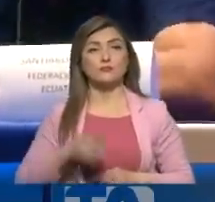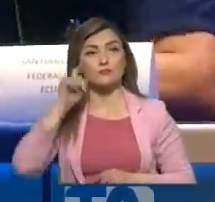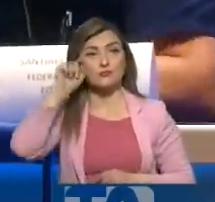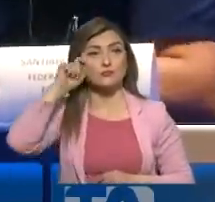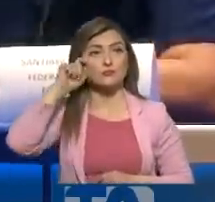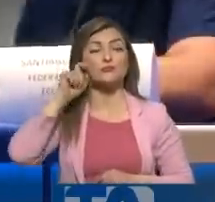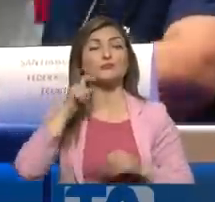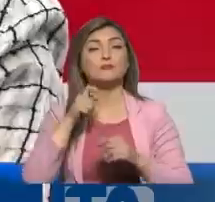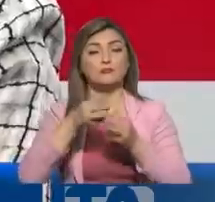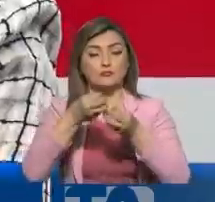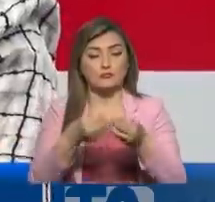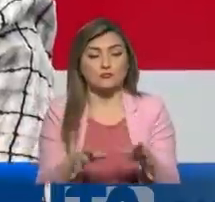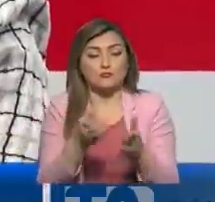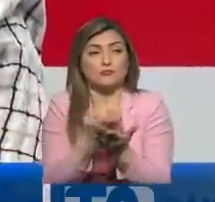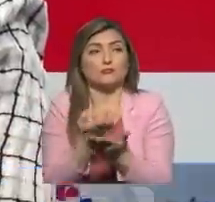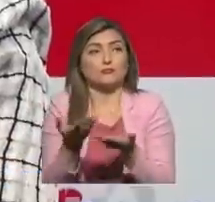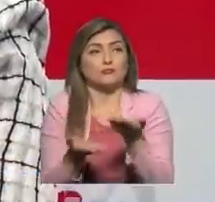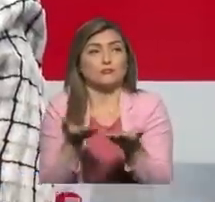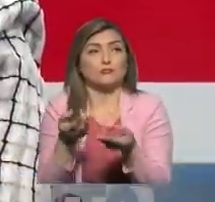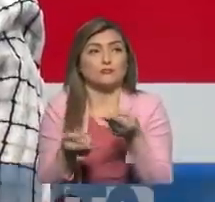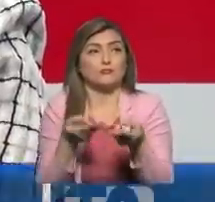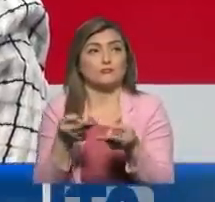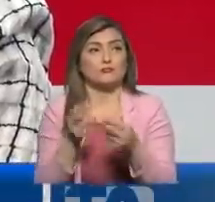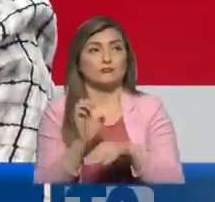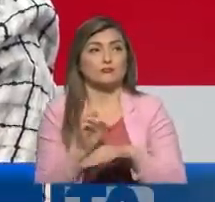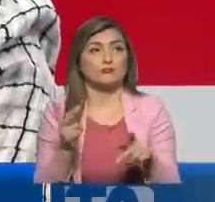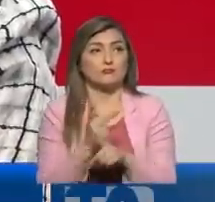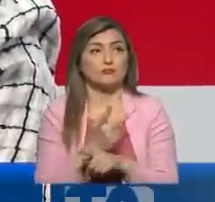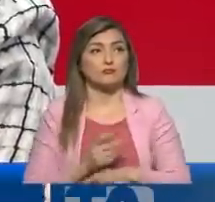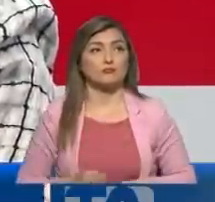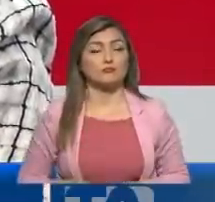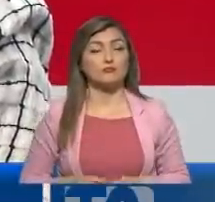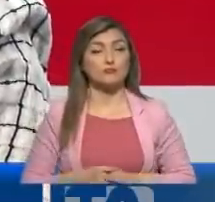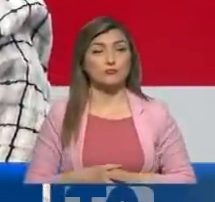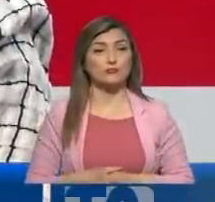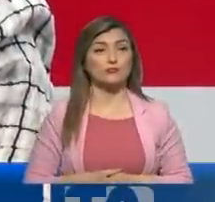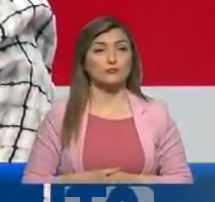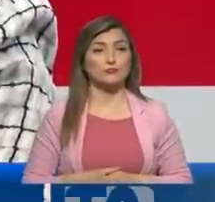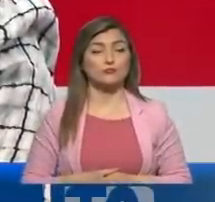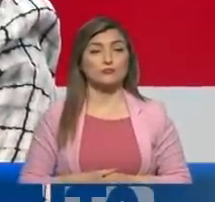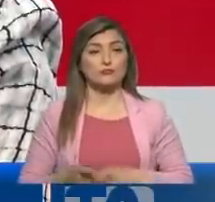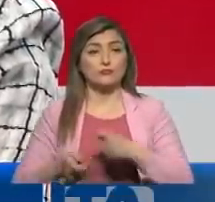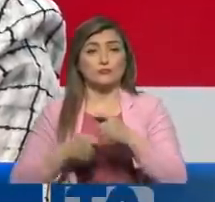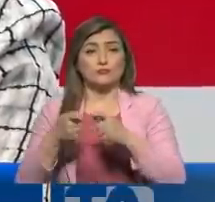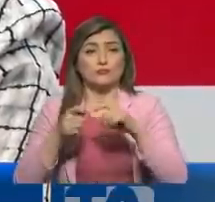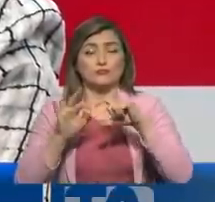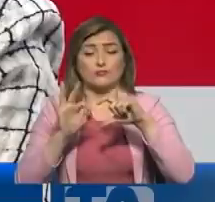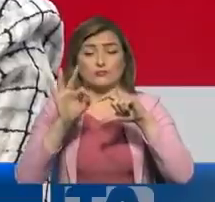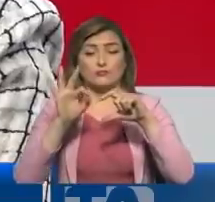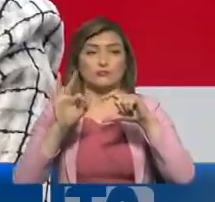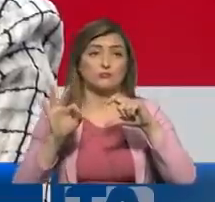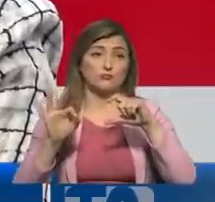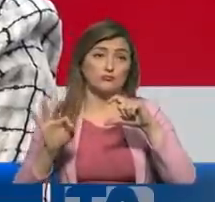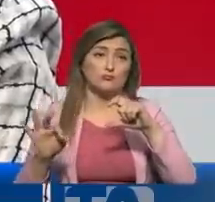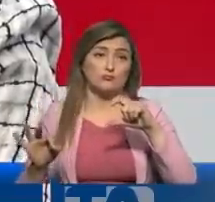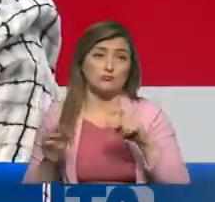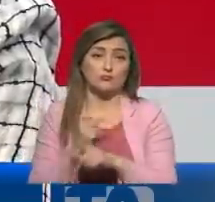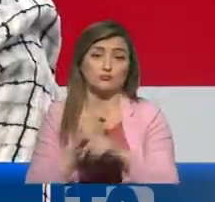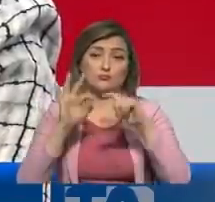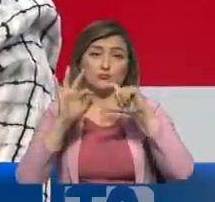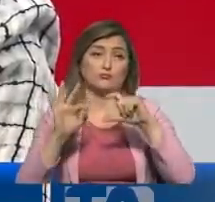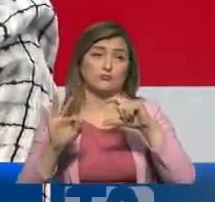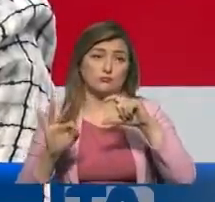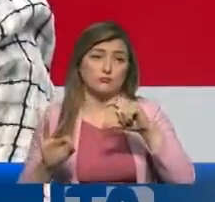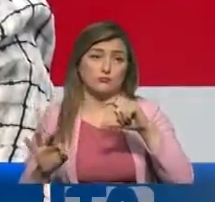pérdidas a nivel comercial. Para los ecuatorianos ha sido devastador. Un decrecimiento en ventas, un decrecimiento en producción,